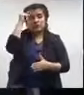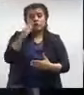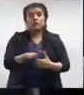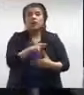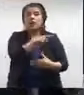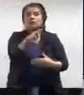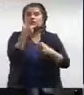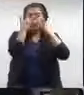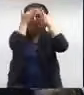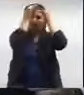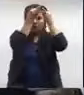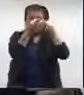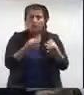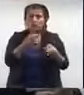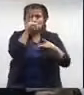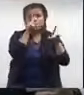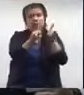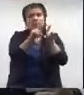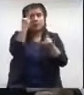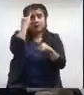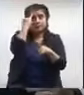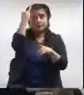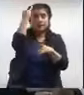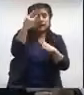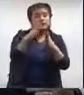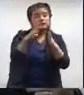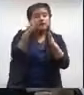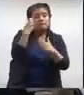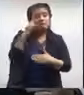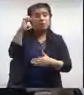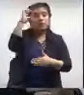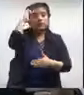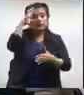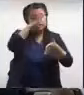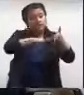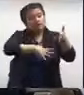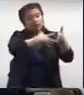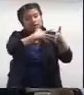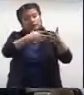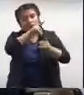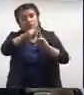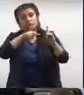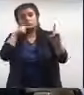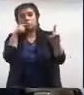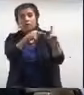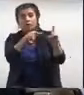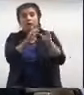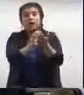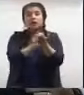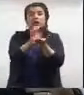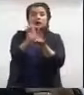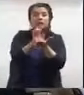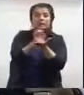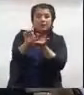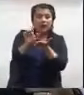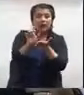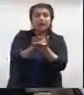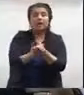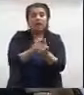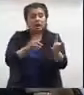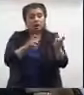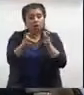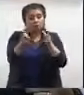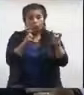de decisiones y la formulación de las políticas y planeamientos orientados a la prevención, control